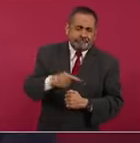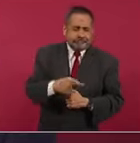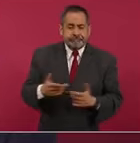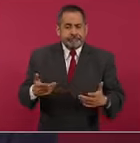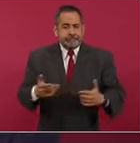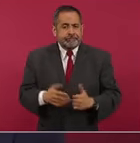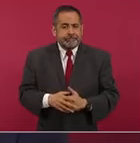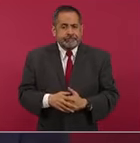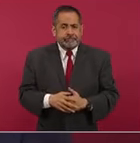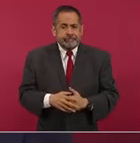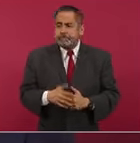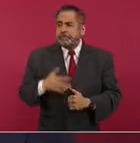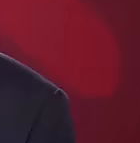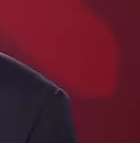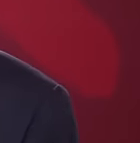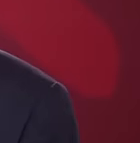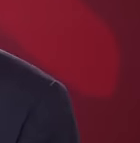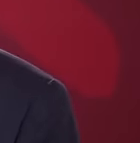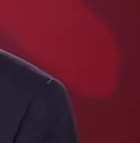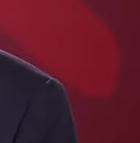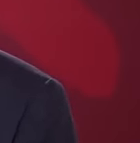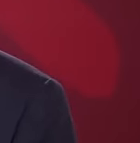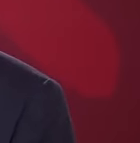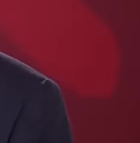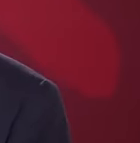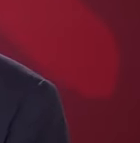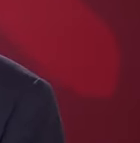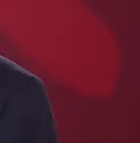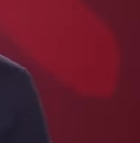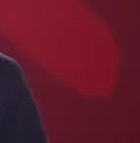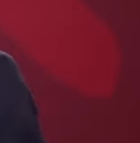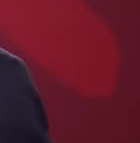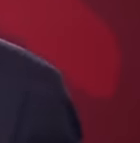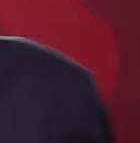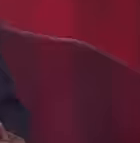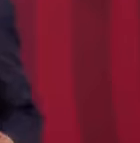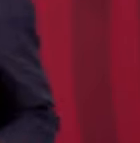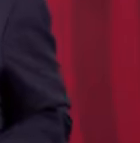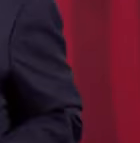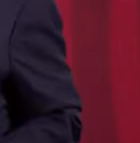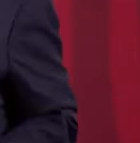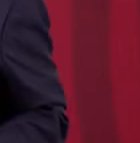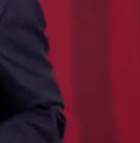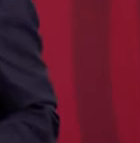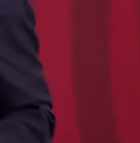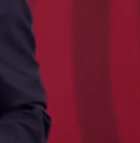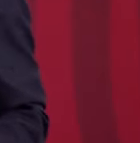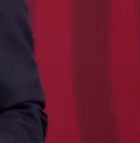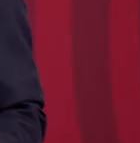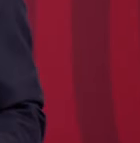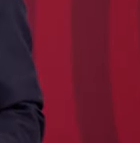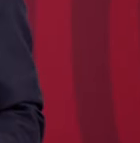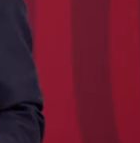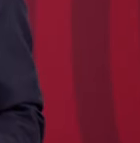que no recoge los sentimientos del pueblo, que solo representa a los grupos de intereses